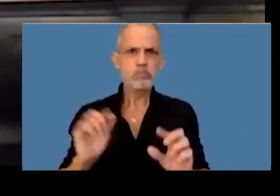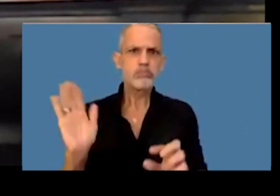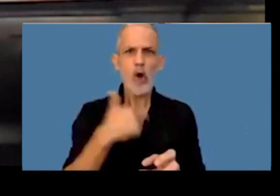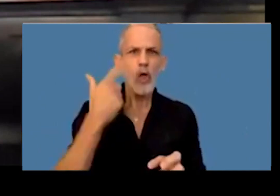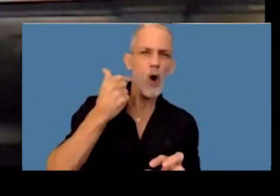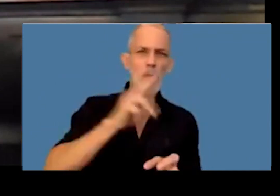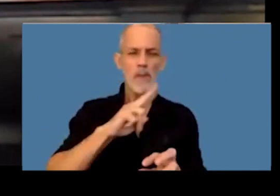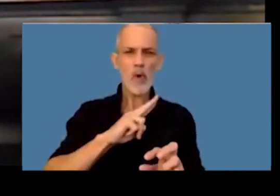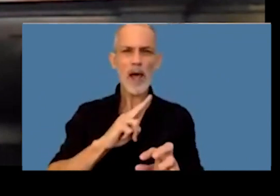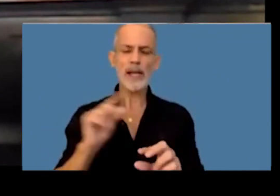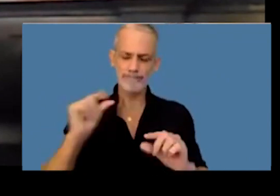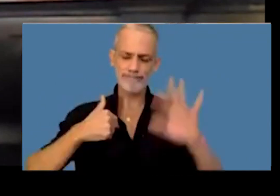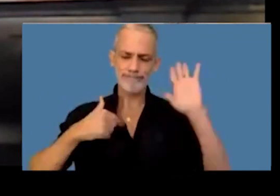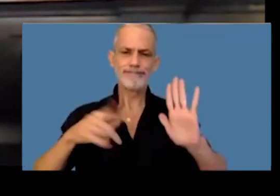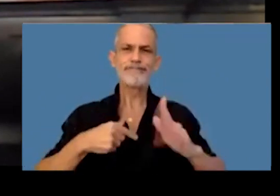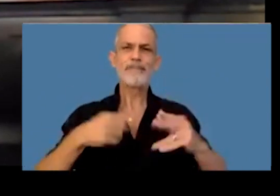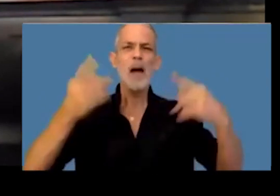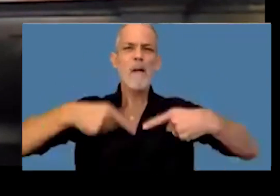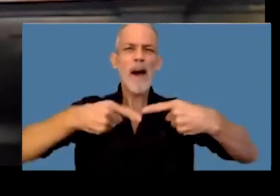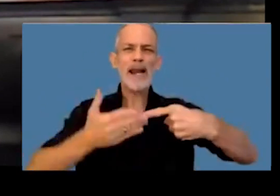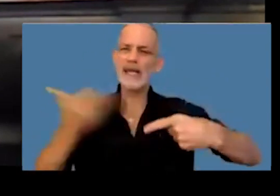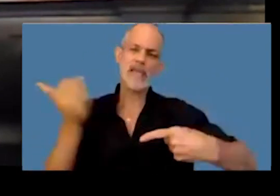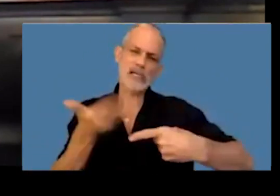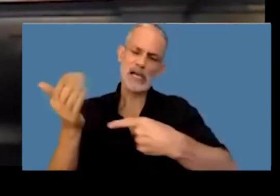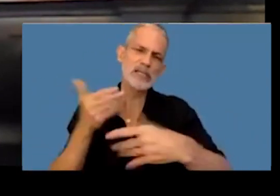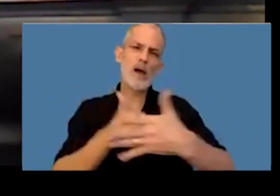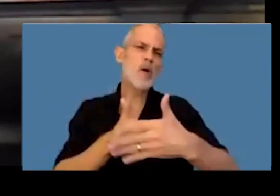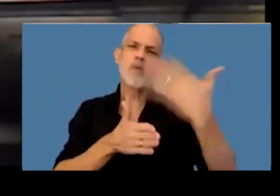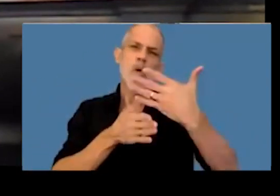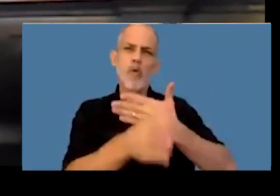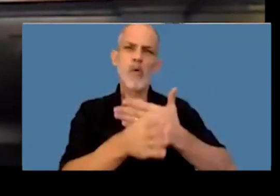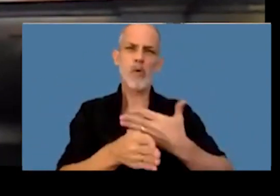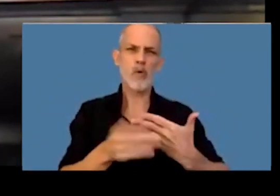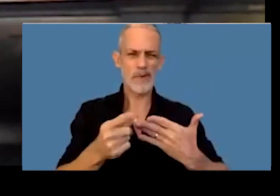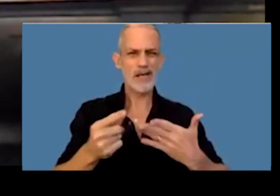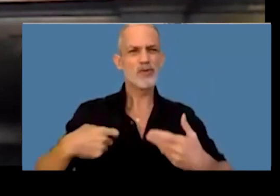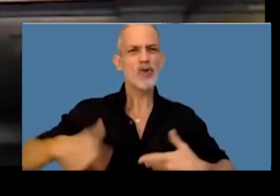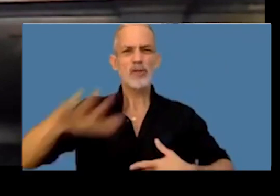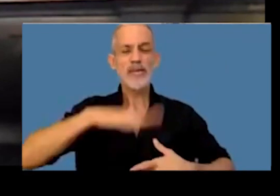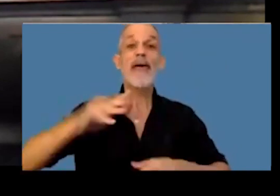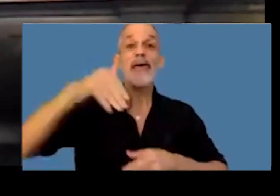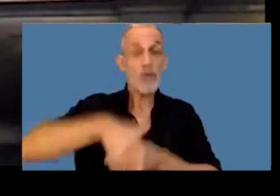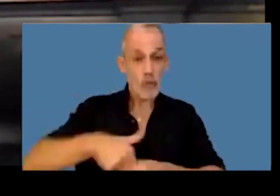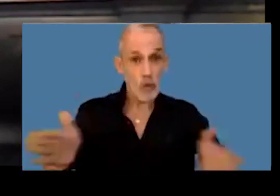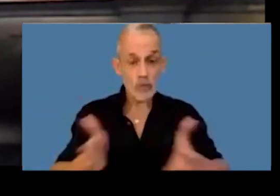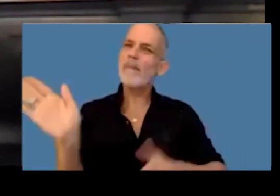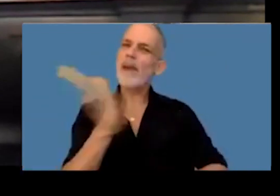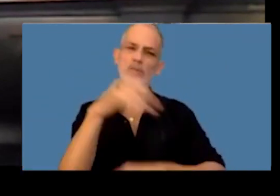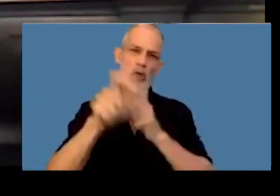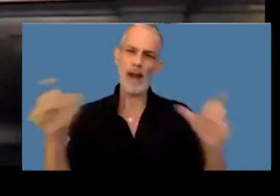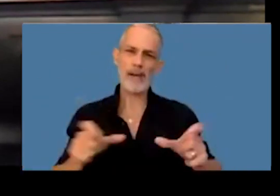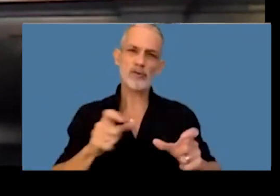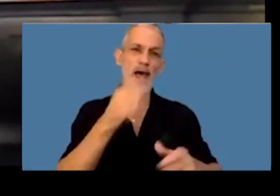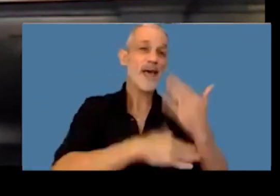de eliminar las barreras y de promover una sociedad inclusiva para todas las personas con y sin